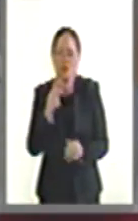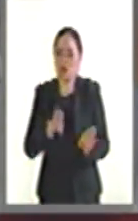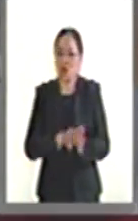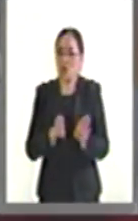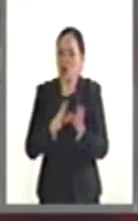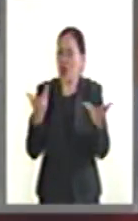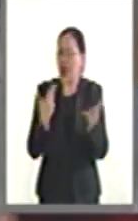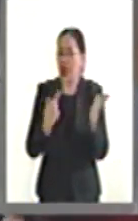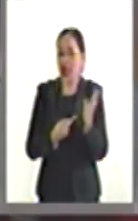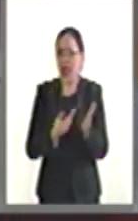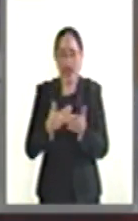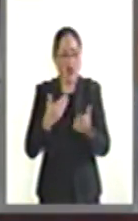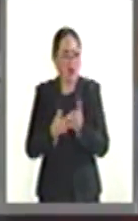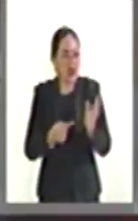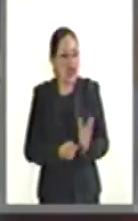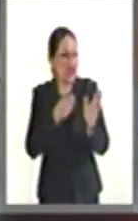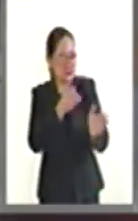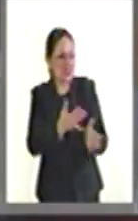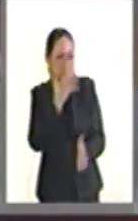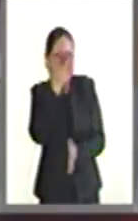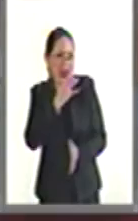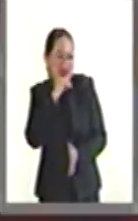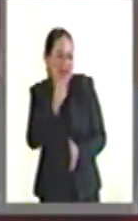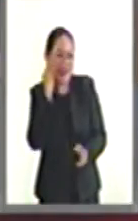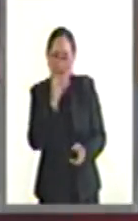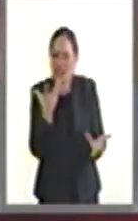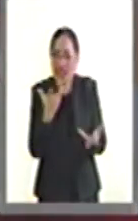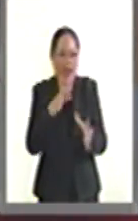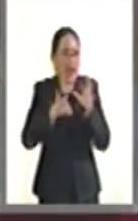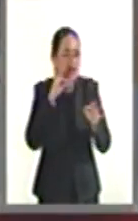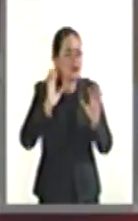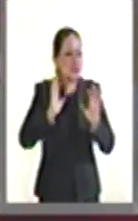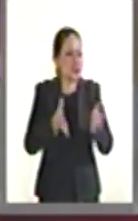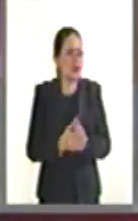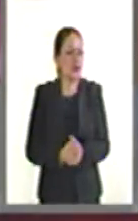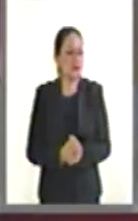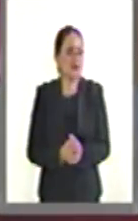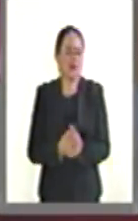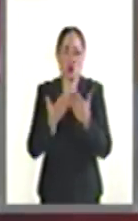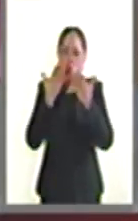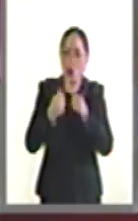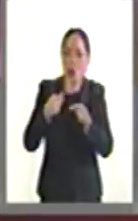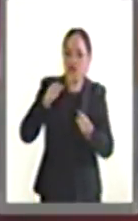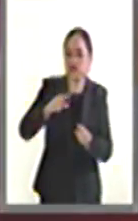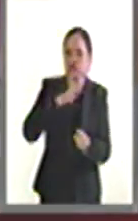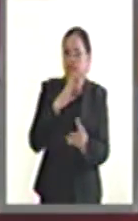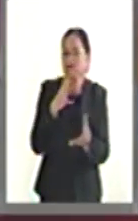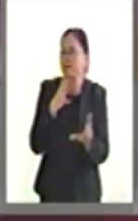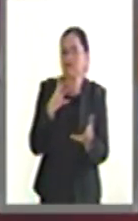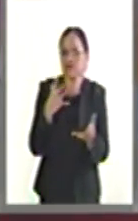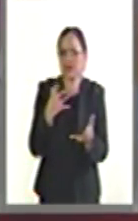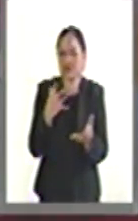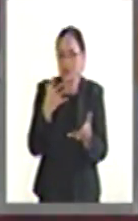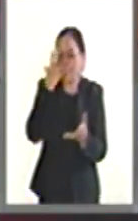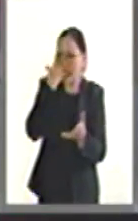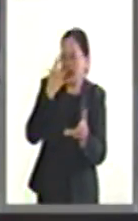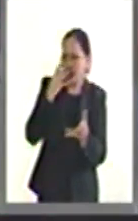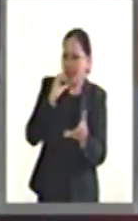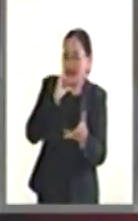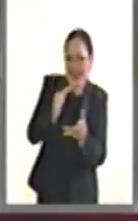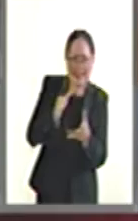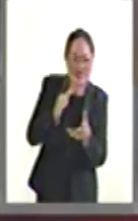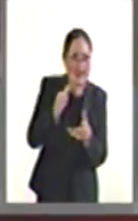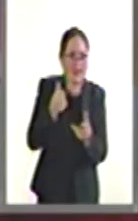el que ahora lo hacen, y ya no se aprecia pudor ni decoro, y pareciera que en vez de mejorar